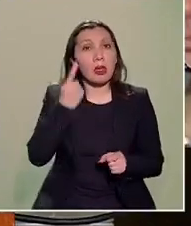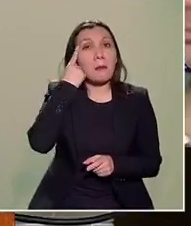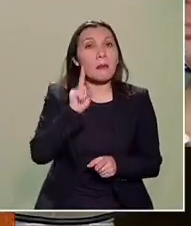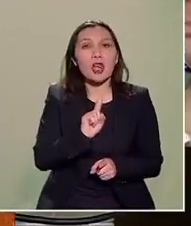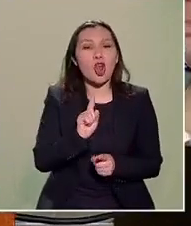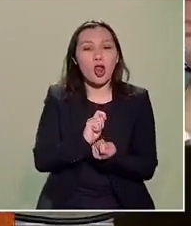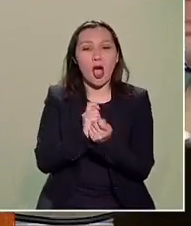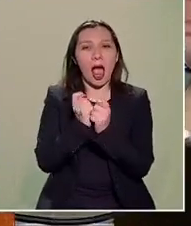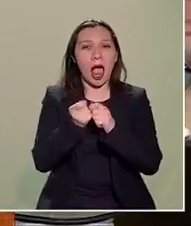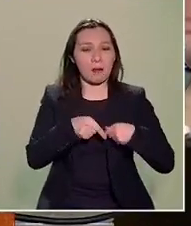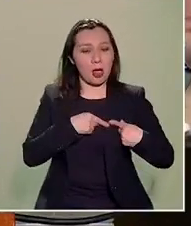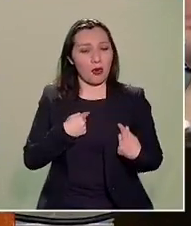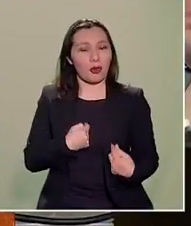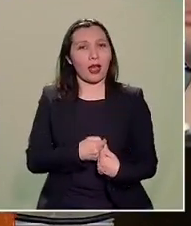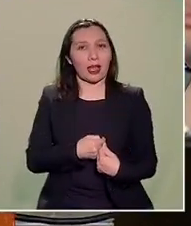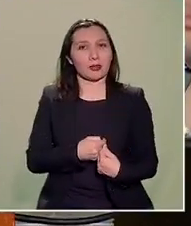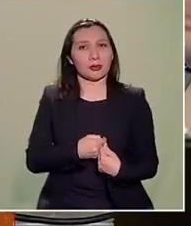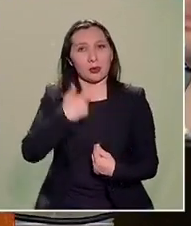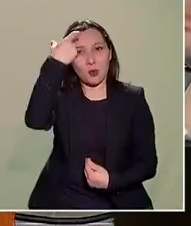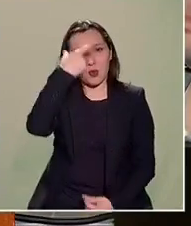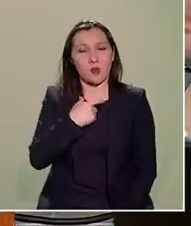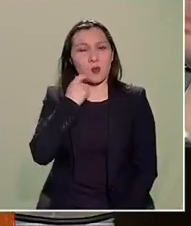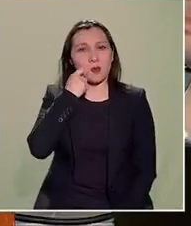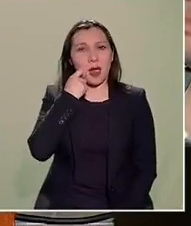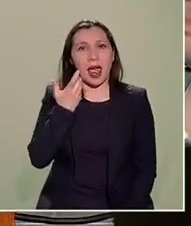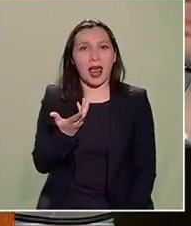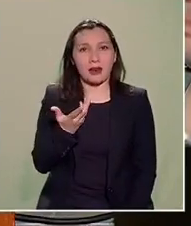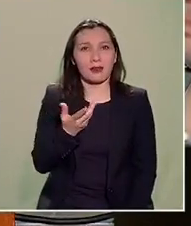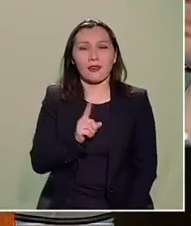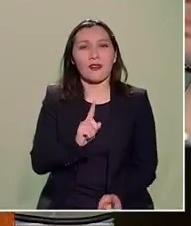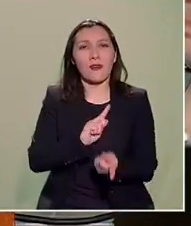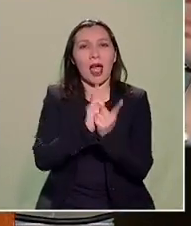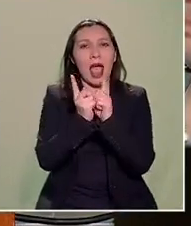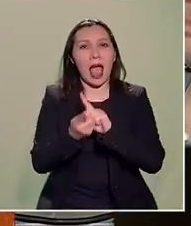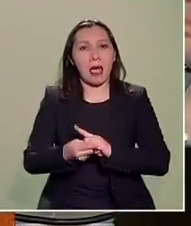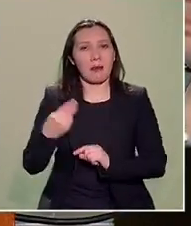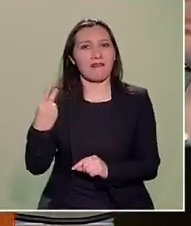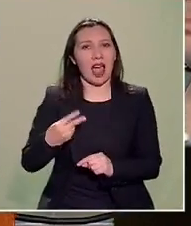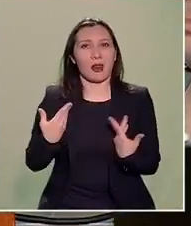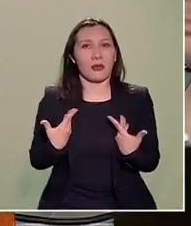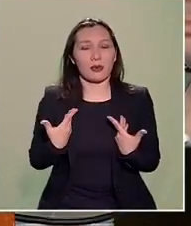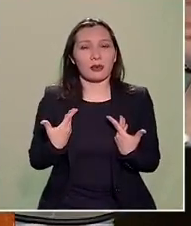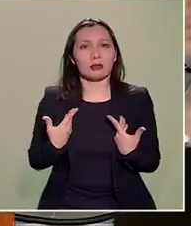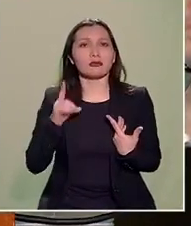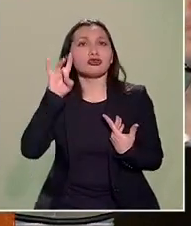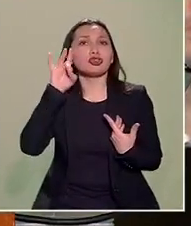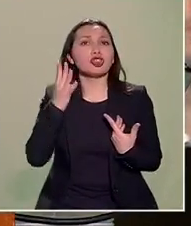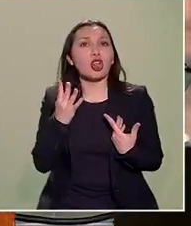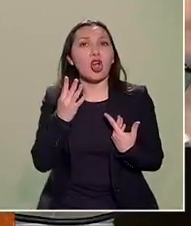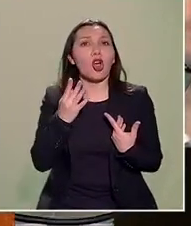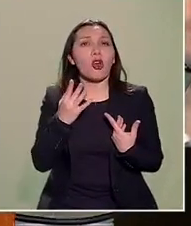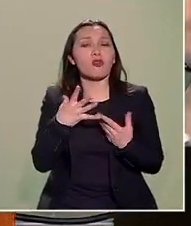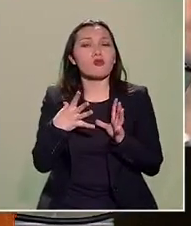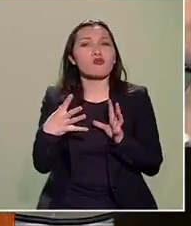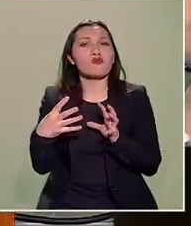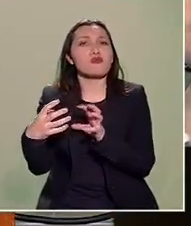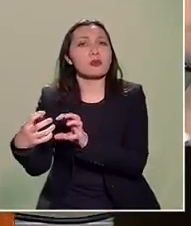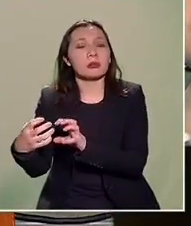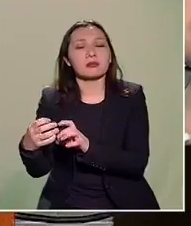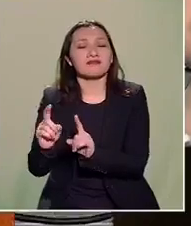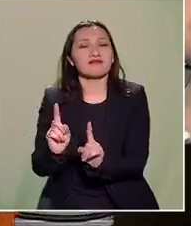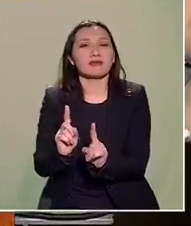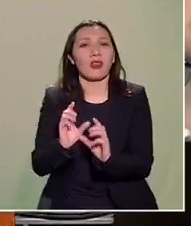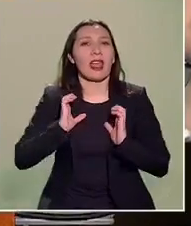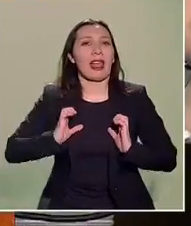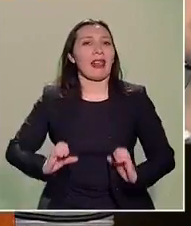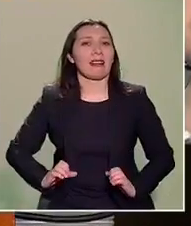no transforma el corazón del ser humano no cambia sus valores sólo es atracción pero no